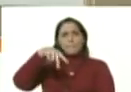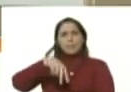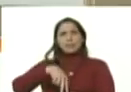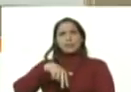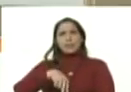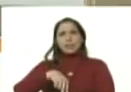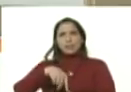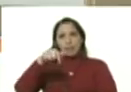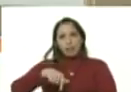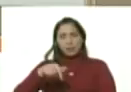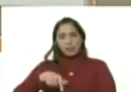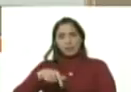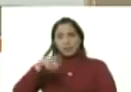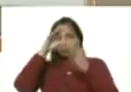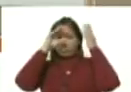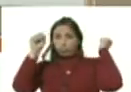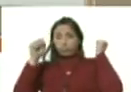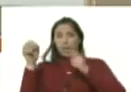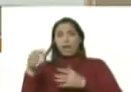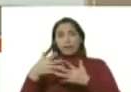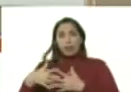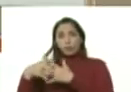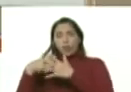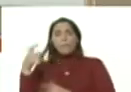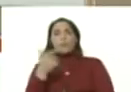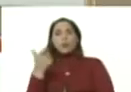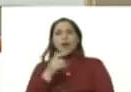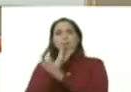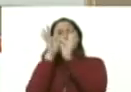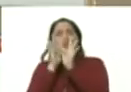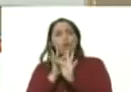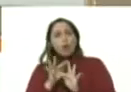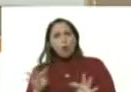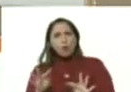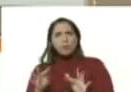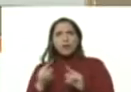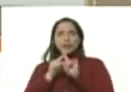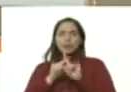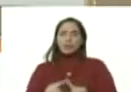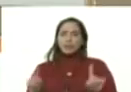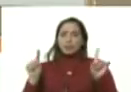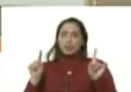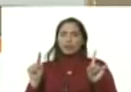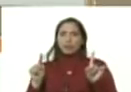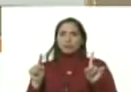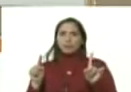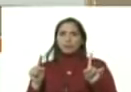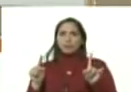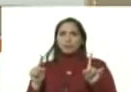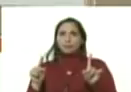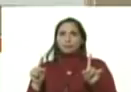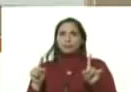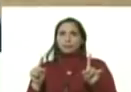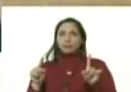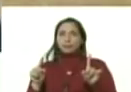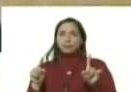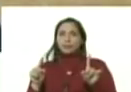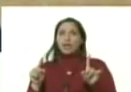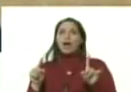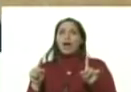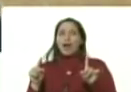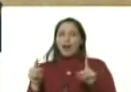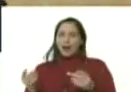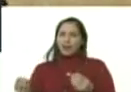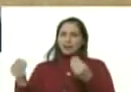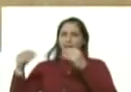y el nuestro en Washington, buscando una alternativa distinta a la relación del nivel diplomático